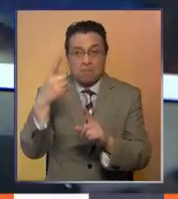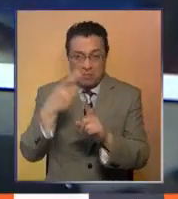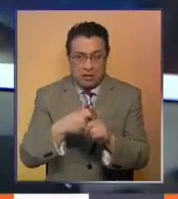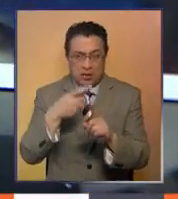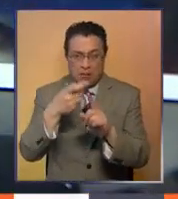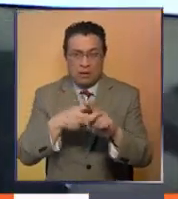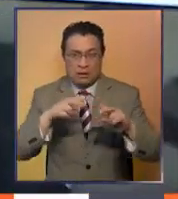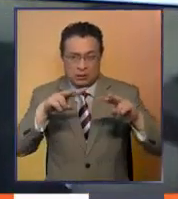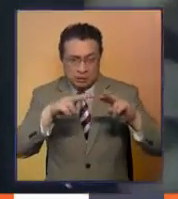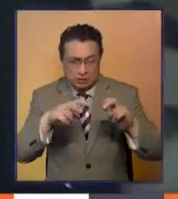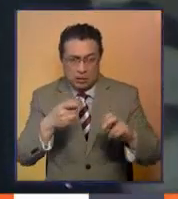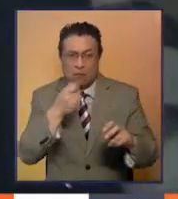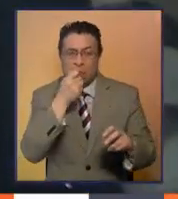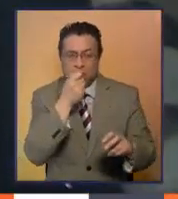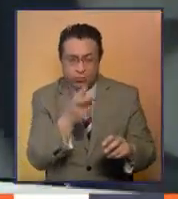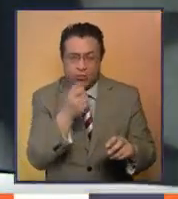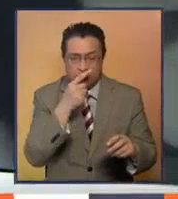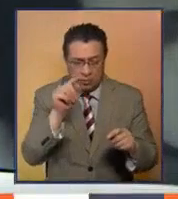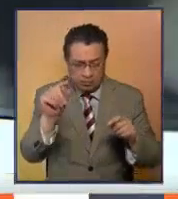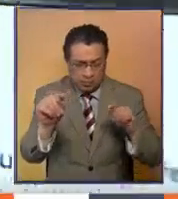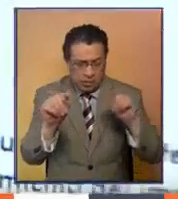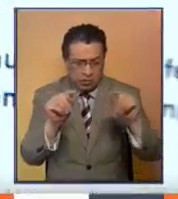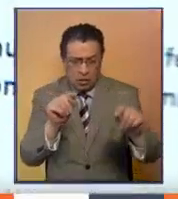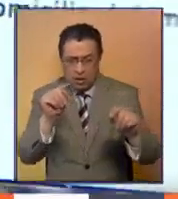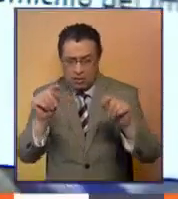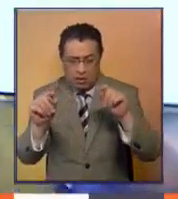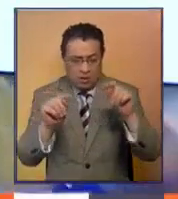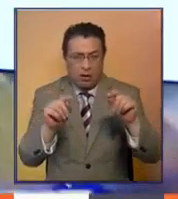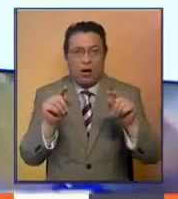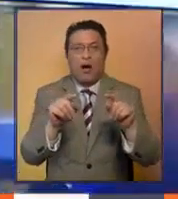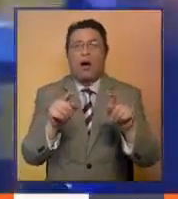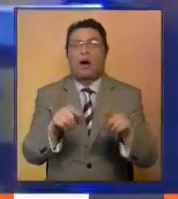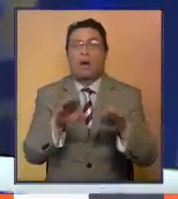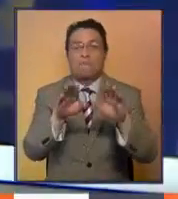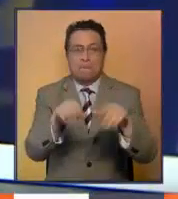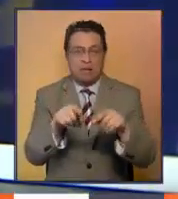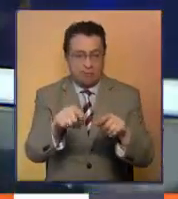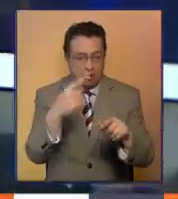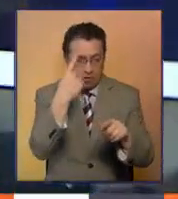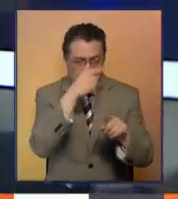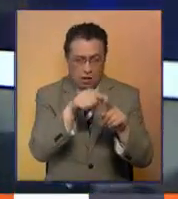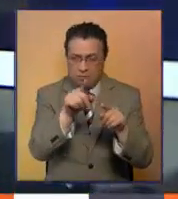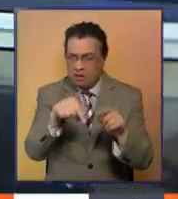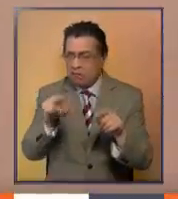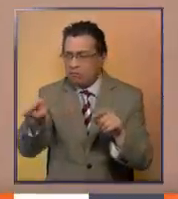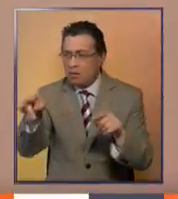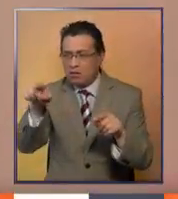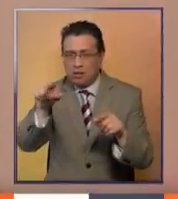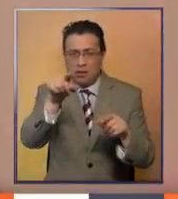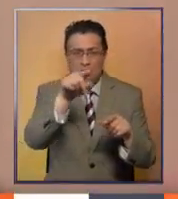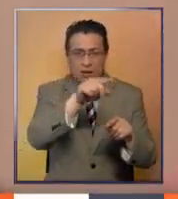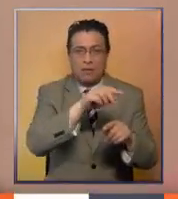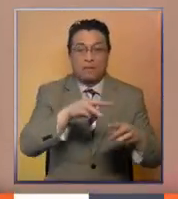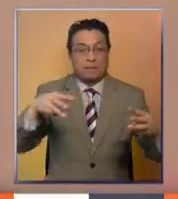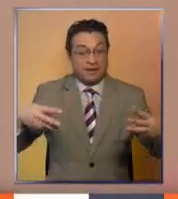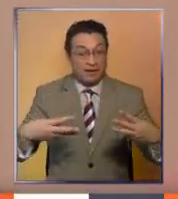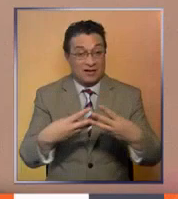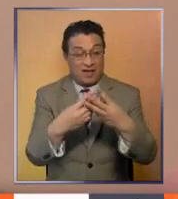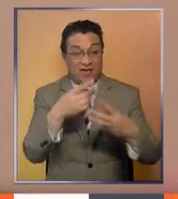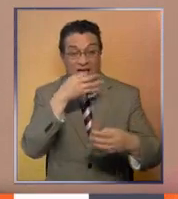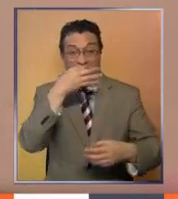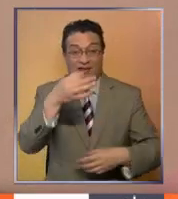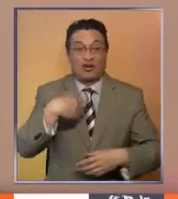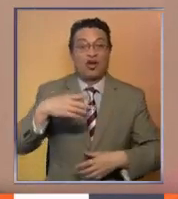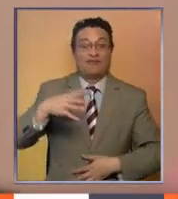denuncias partes policiales para llegar a la conclusión de que se trataba de los mismos personajes que ellos que en redes a veces hacían llamar los